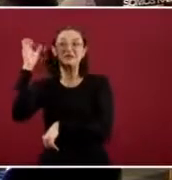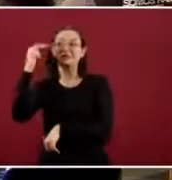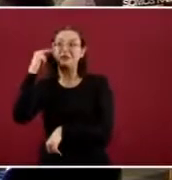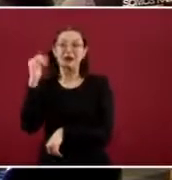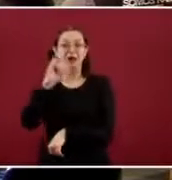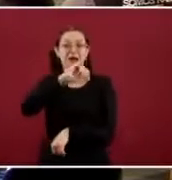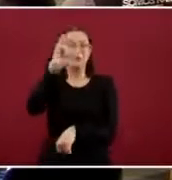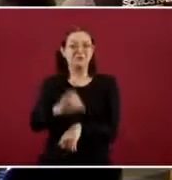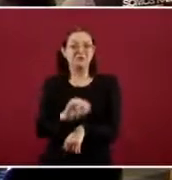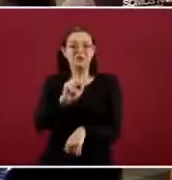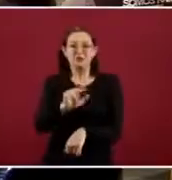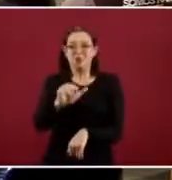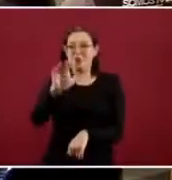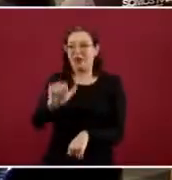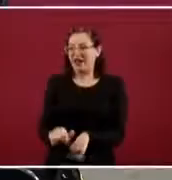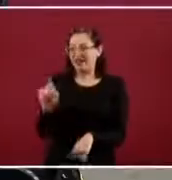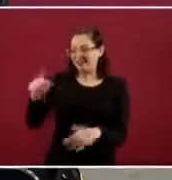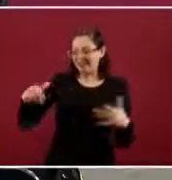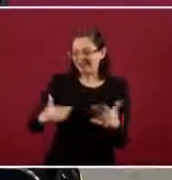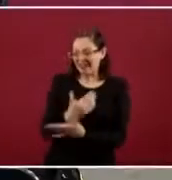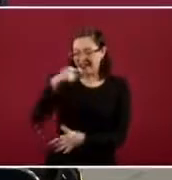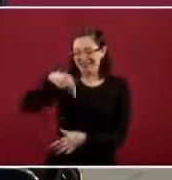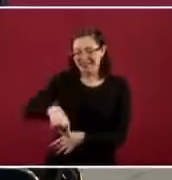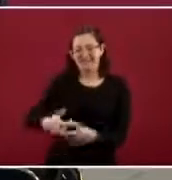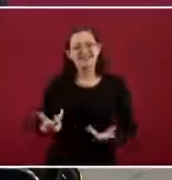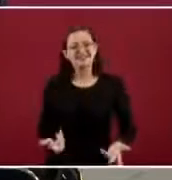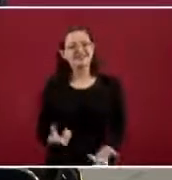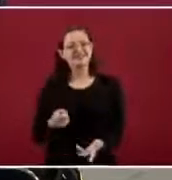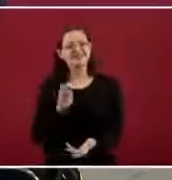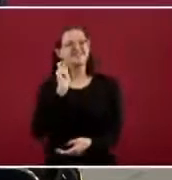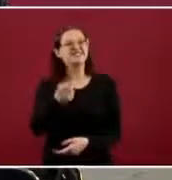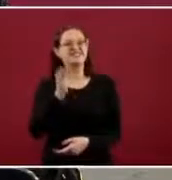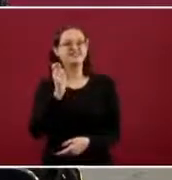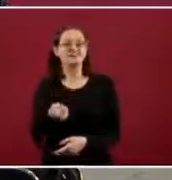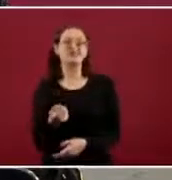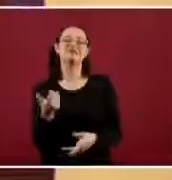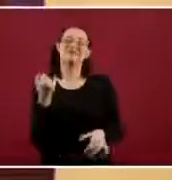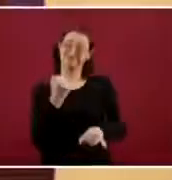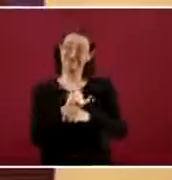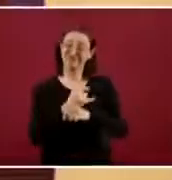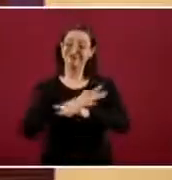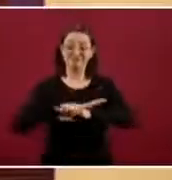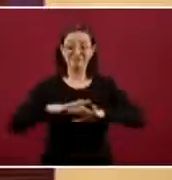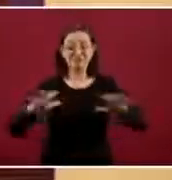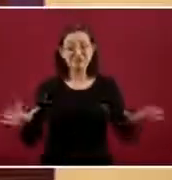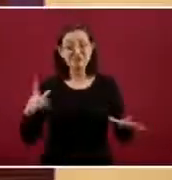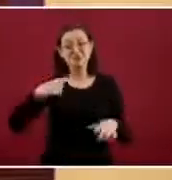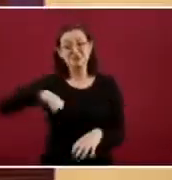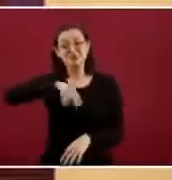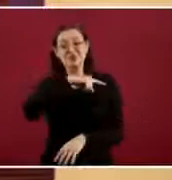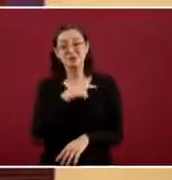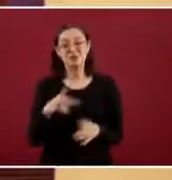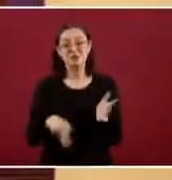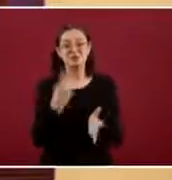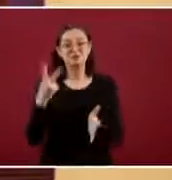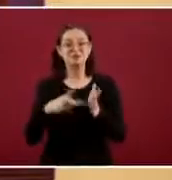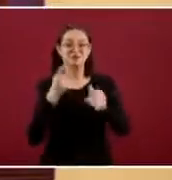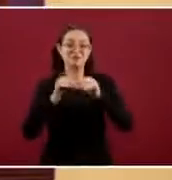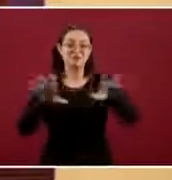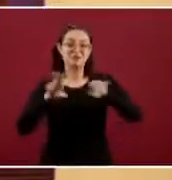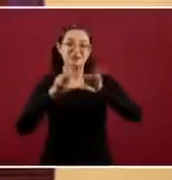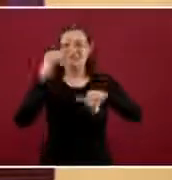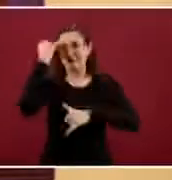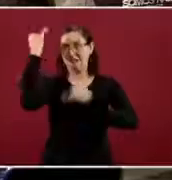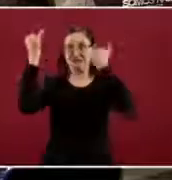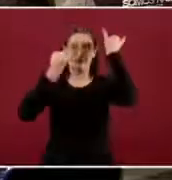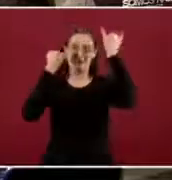ser objeto de contagio, lo que, digamos, nos muestra que en realidad la información que tienen o que tenemos y reproducimos está basada en prejuicios.